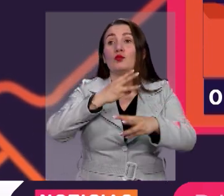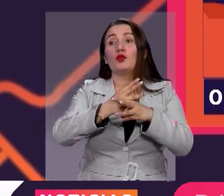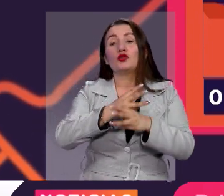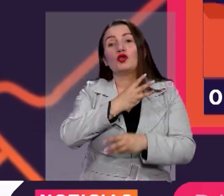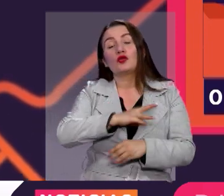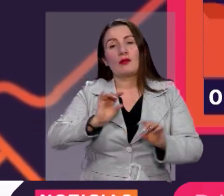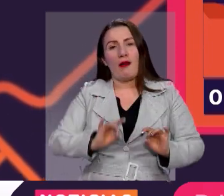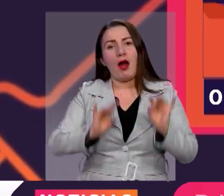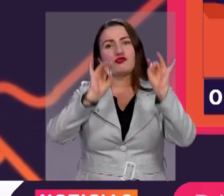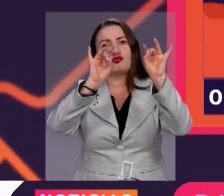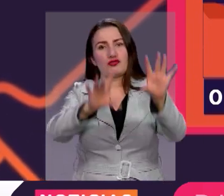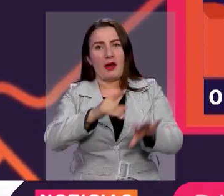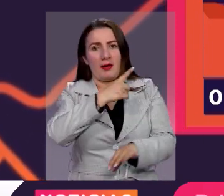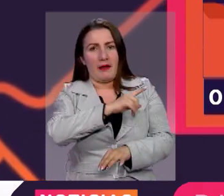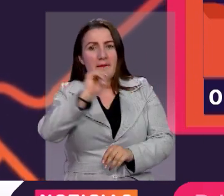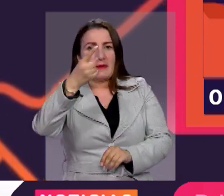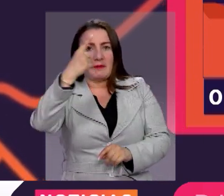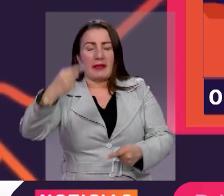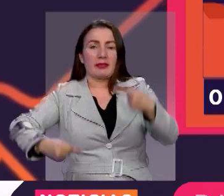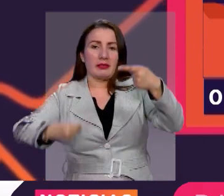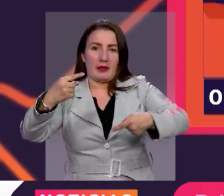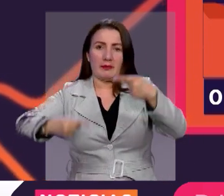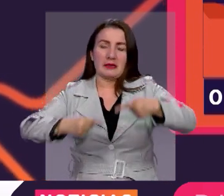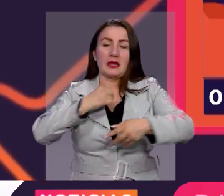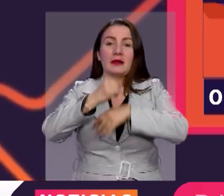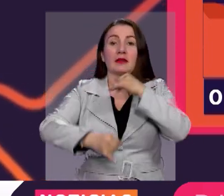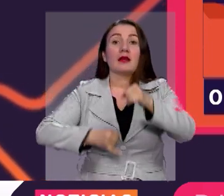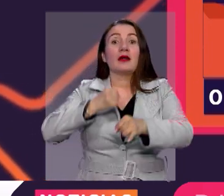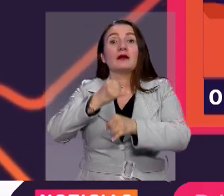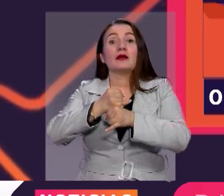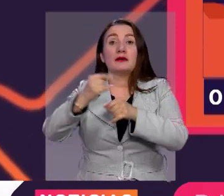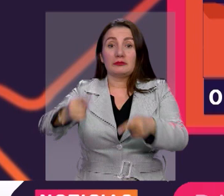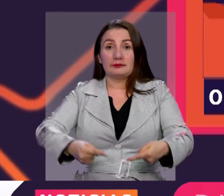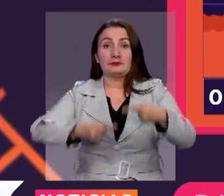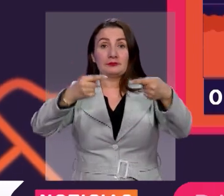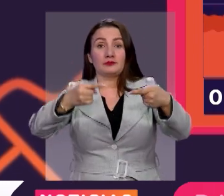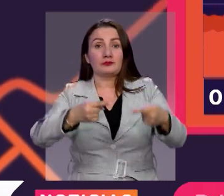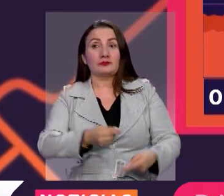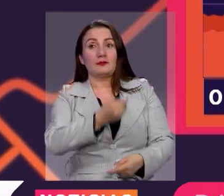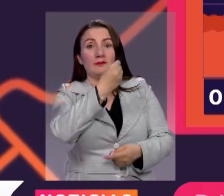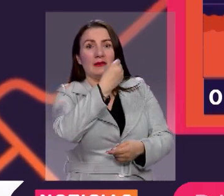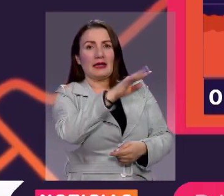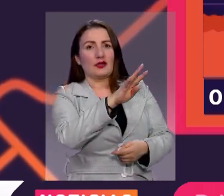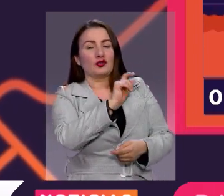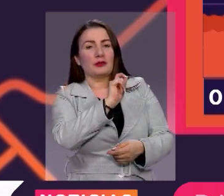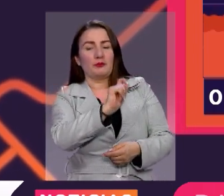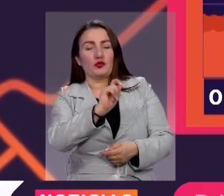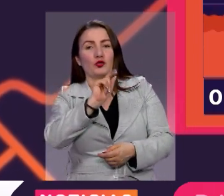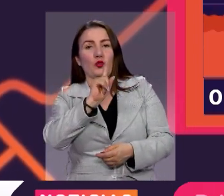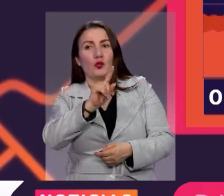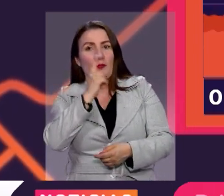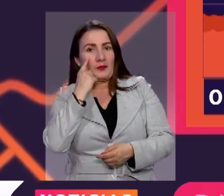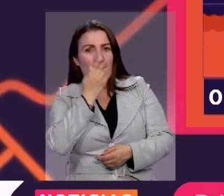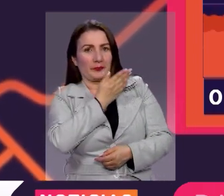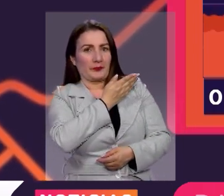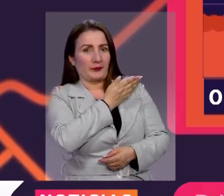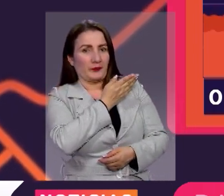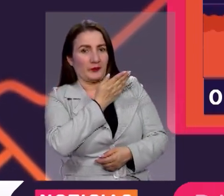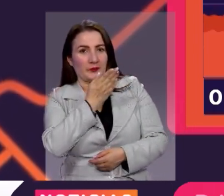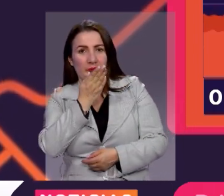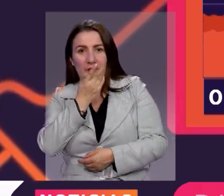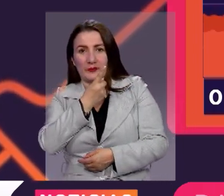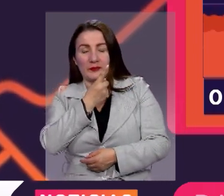Australia, serán la primera competencia internacional de Paula, quien se enfrentará a los 14.1 kilómetros de contrarreloj y los